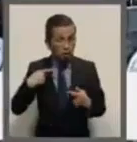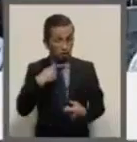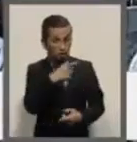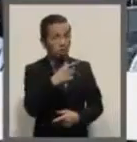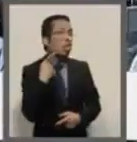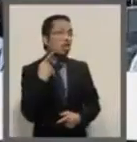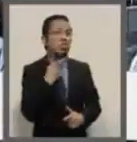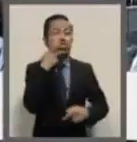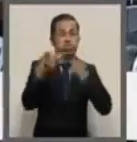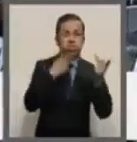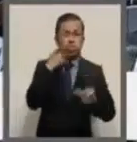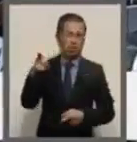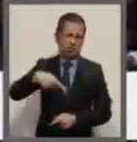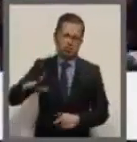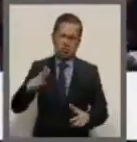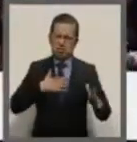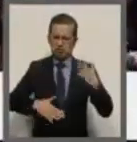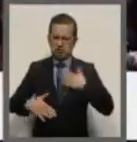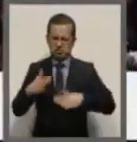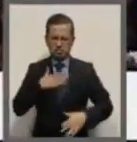Diputado, permita un momento.